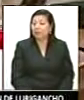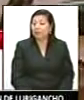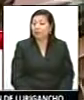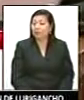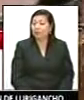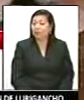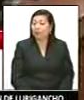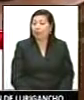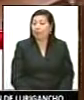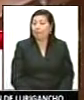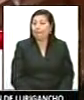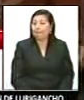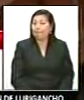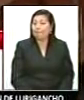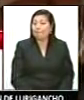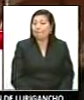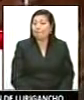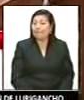Tiene la palabra el congresista César Vázquez.